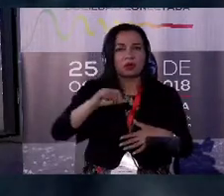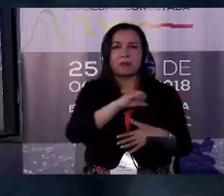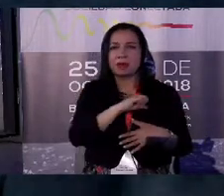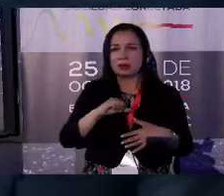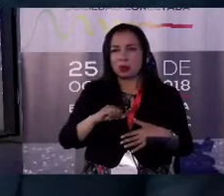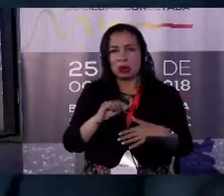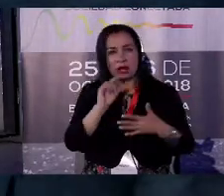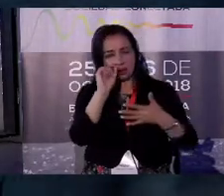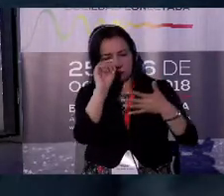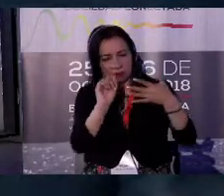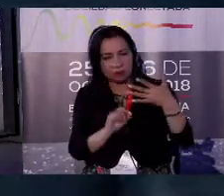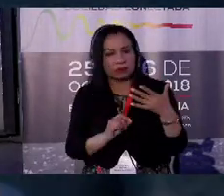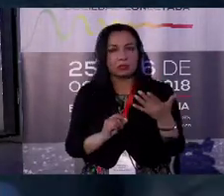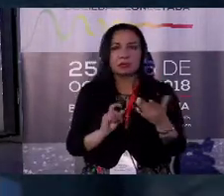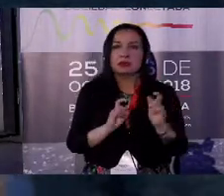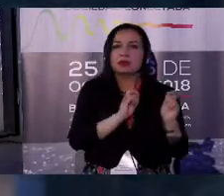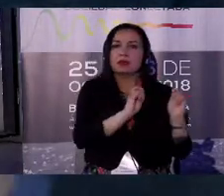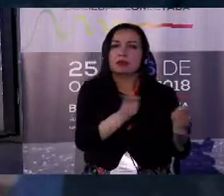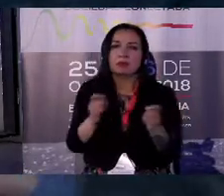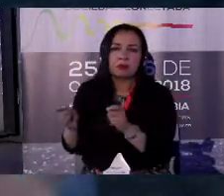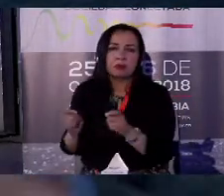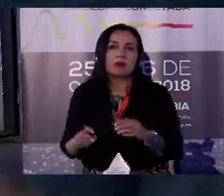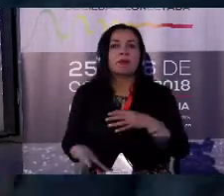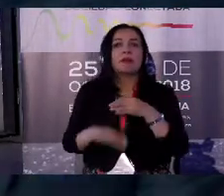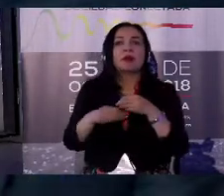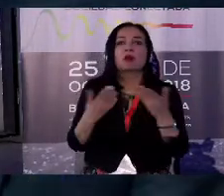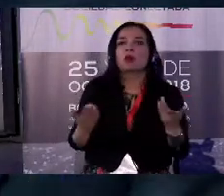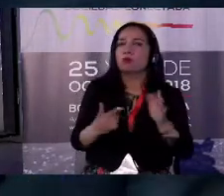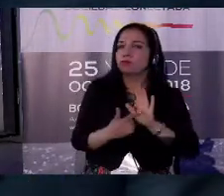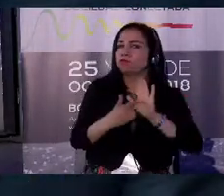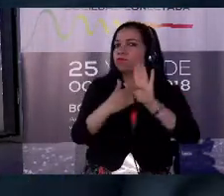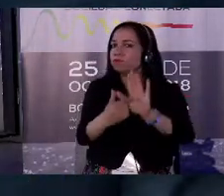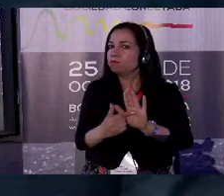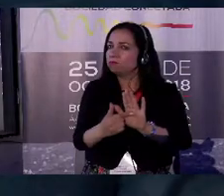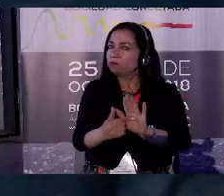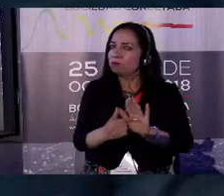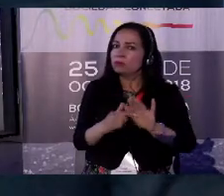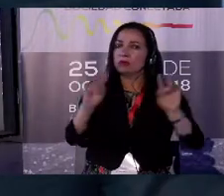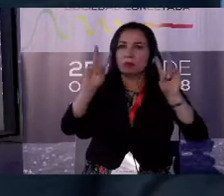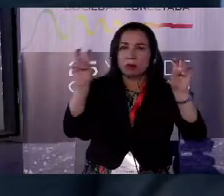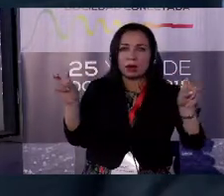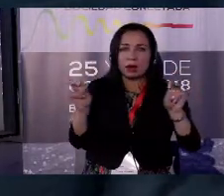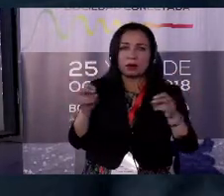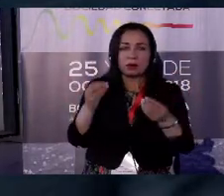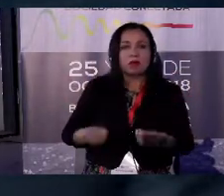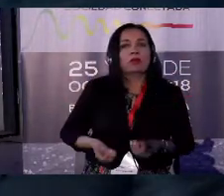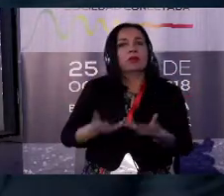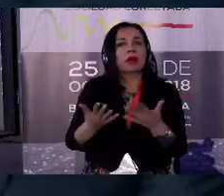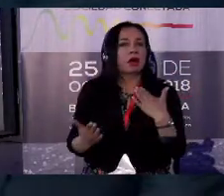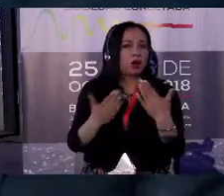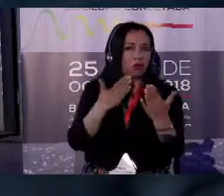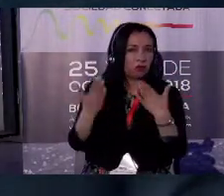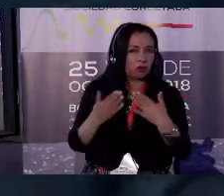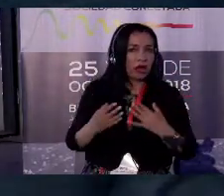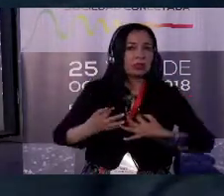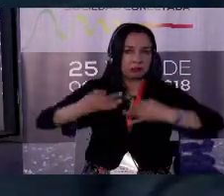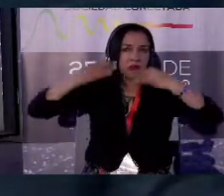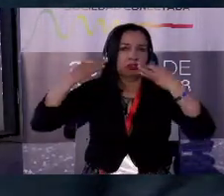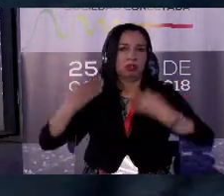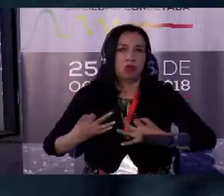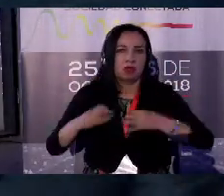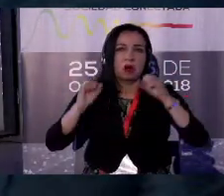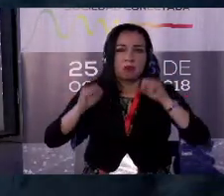de asignación, sino que también, sobre todo, el cómo se define un marco que ofrezca confianza y seguridad para que las inversiones se puedan